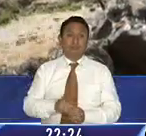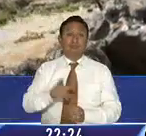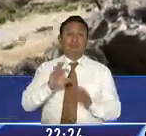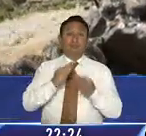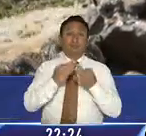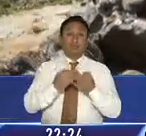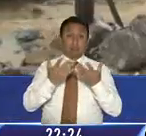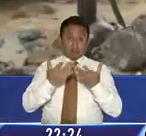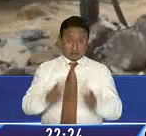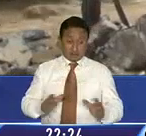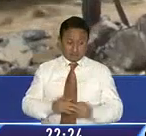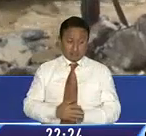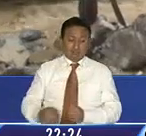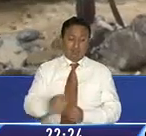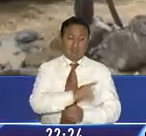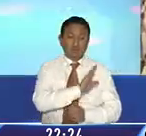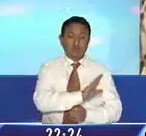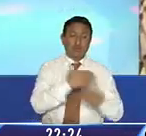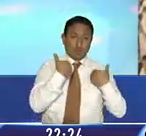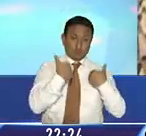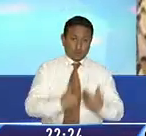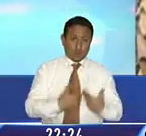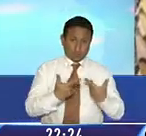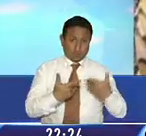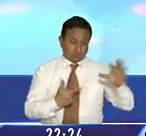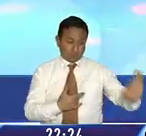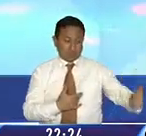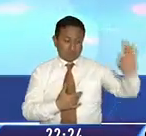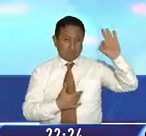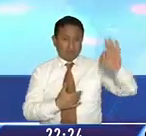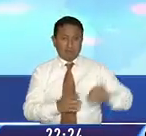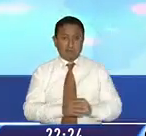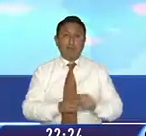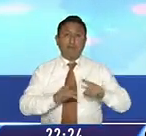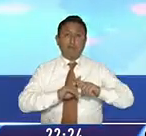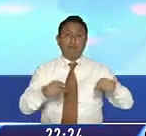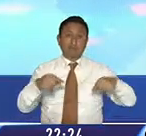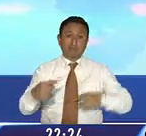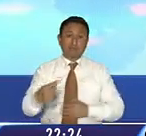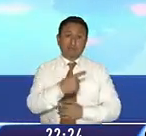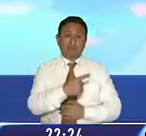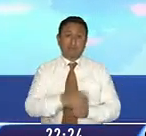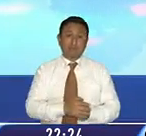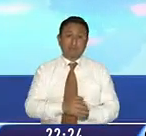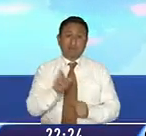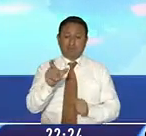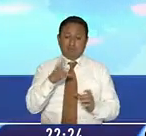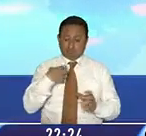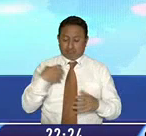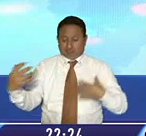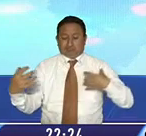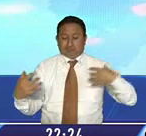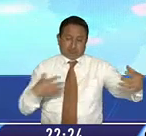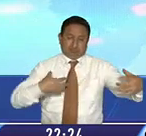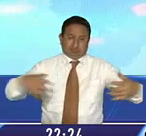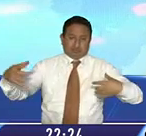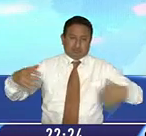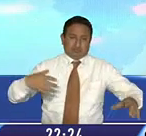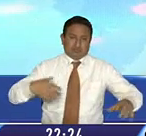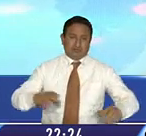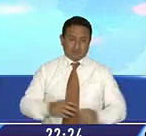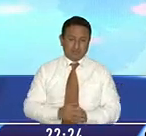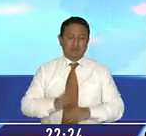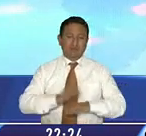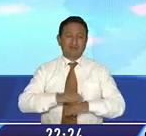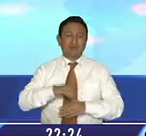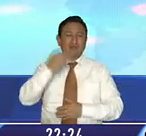suyos terminó. Lograron localizar sus restos mortales, pero fueron hallados así, a pedazos. Las osamentas descompuestas por